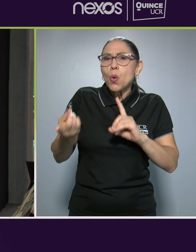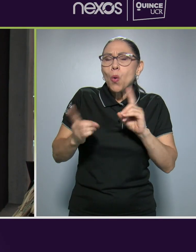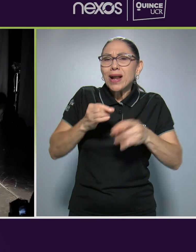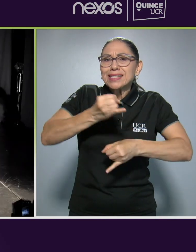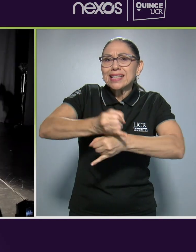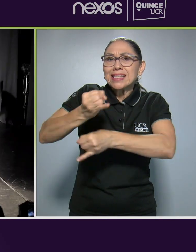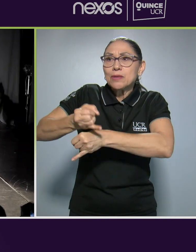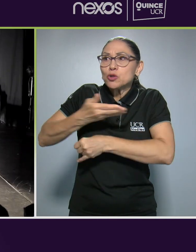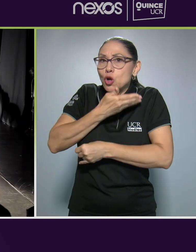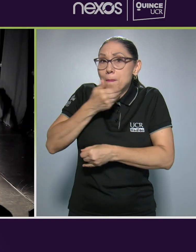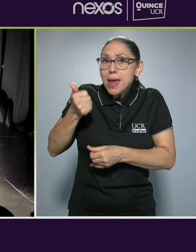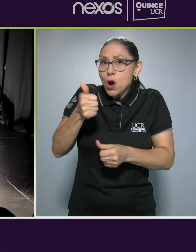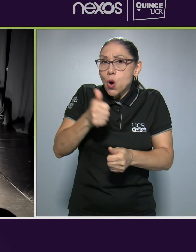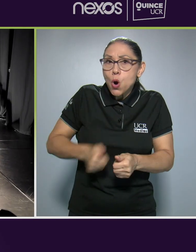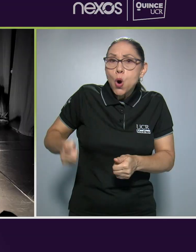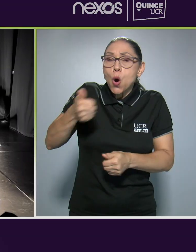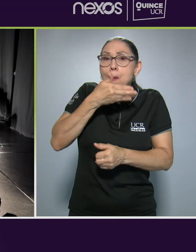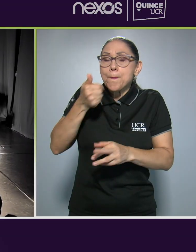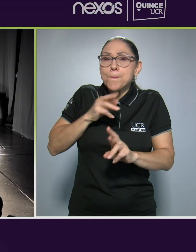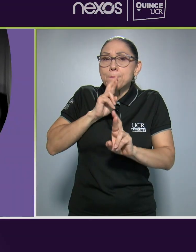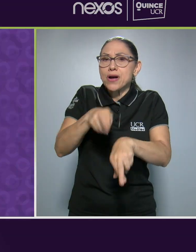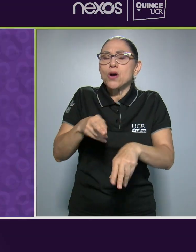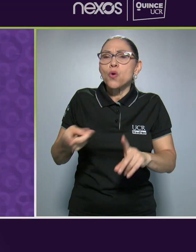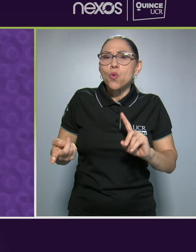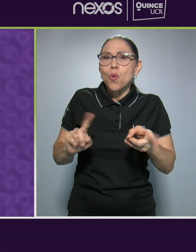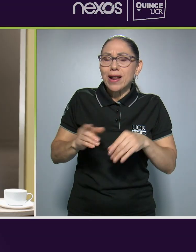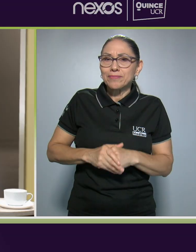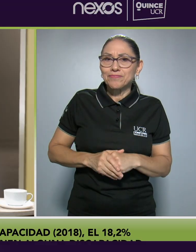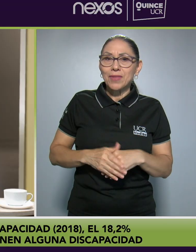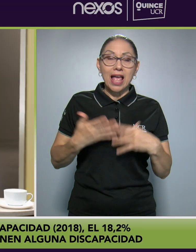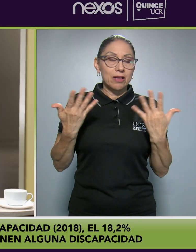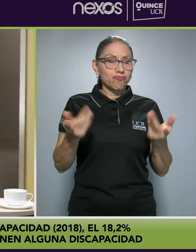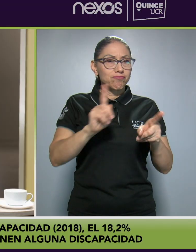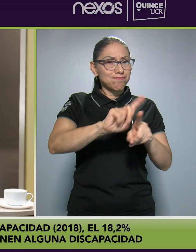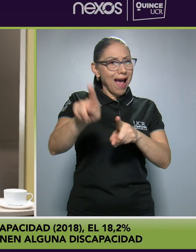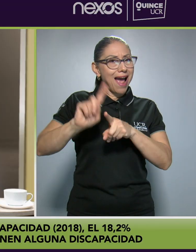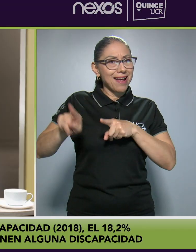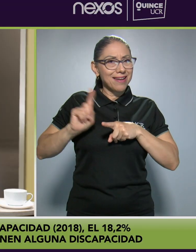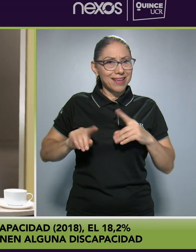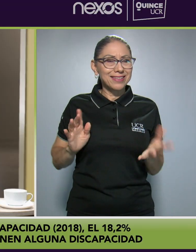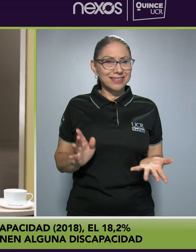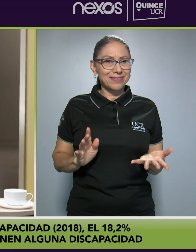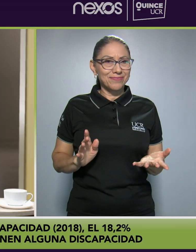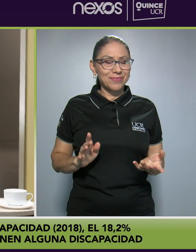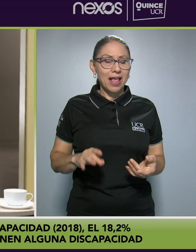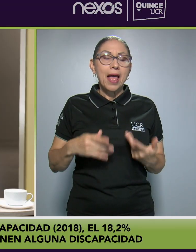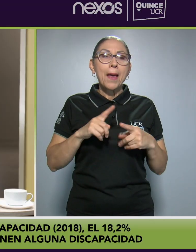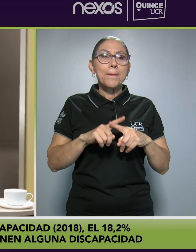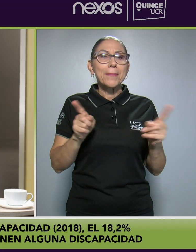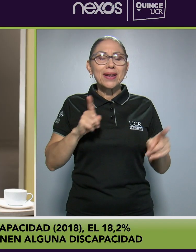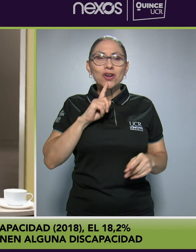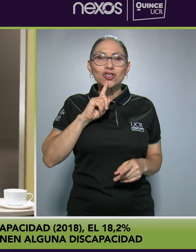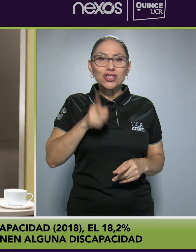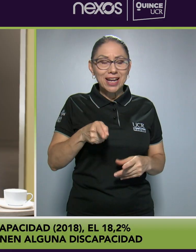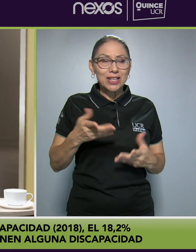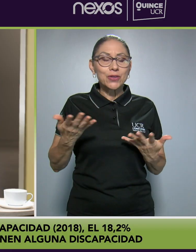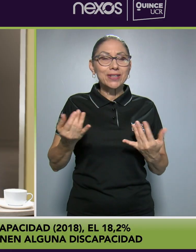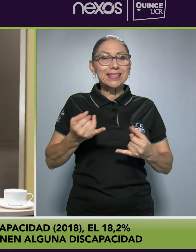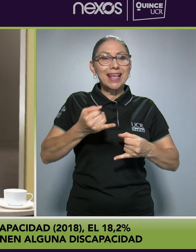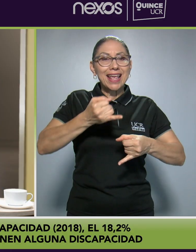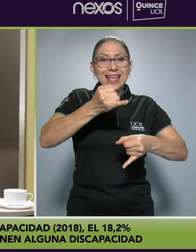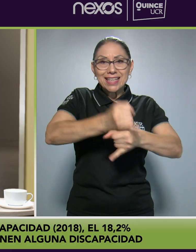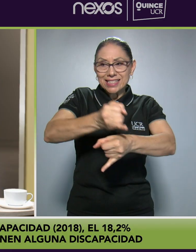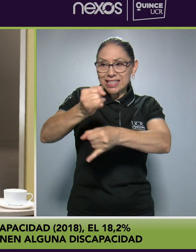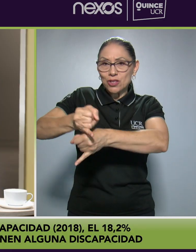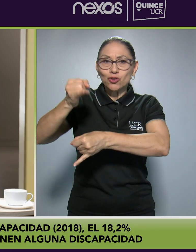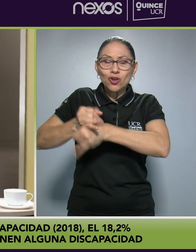alcanzaron pues mejores resultados? Pues son varias. Lo cierto del caso es que las instituciones se han puesto